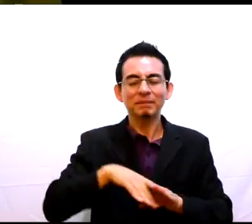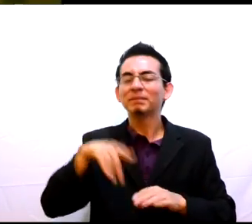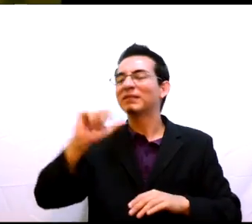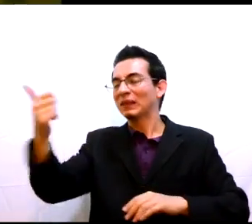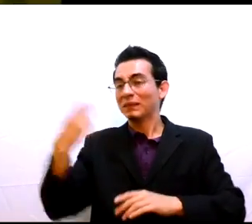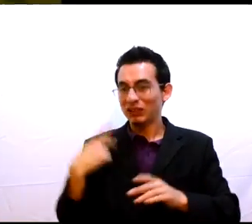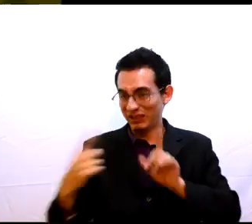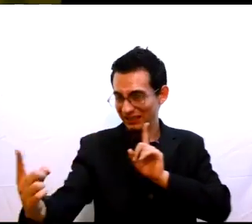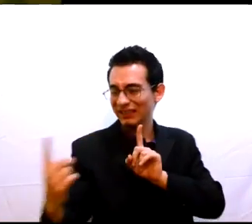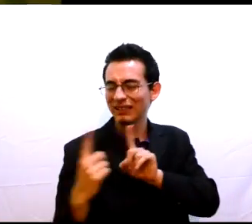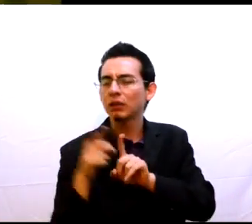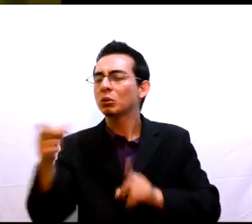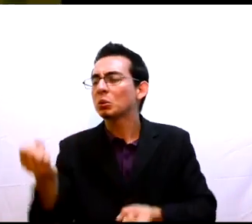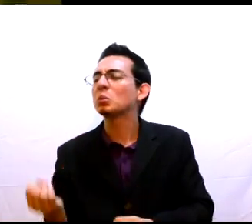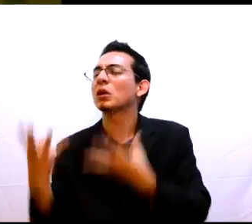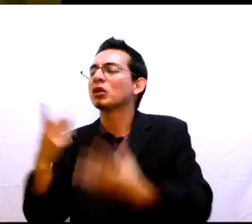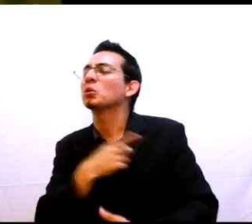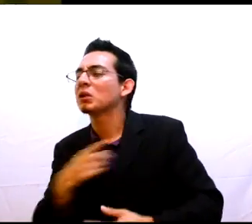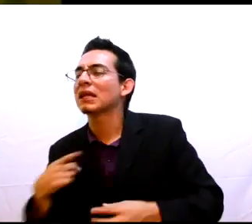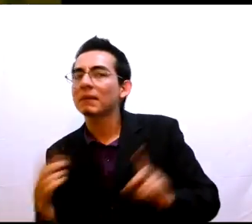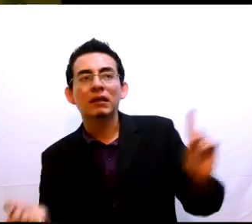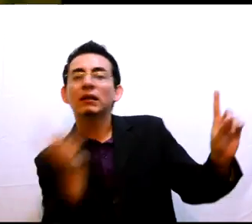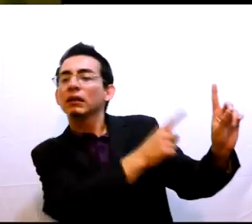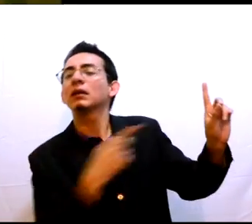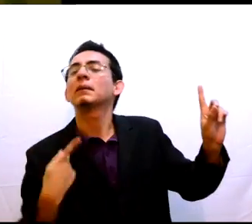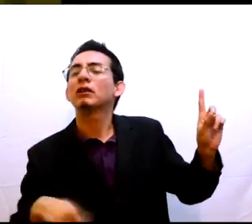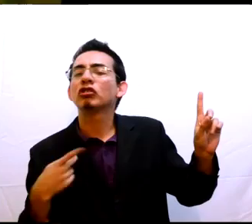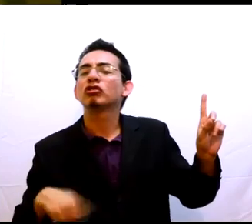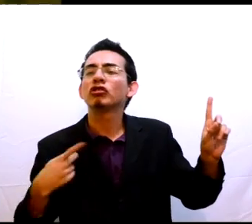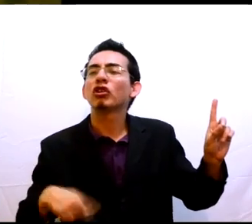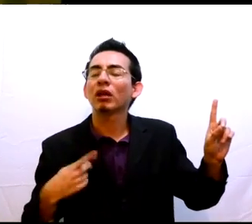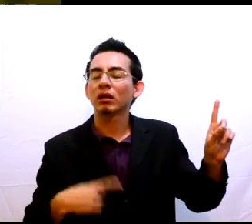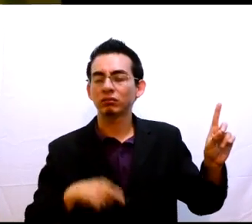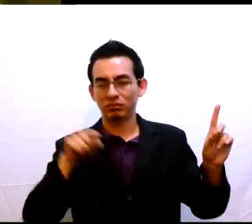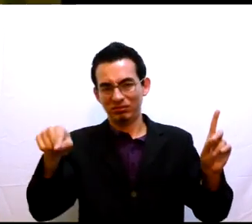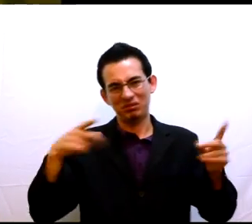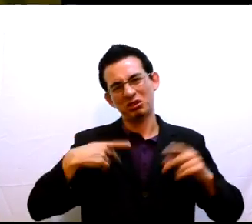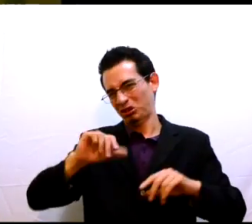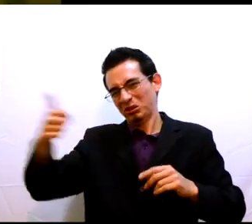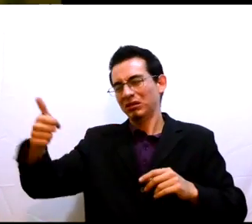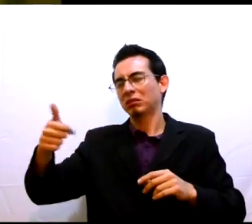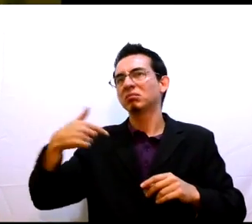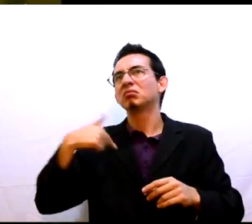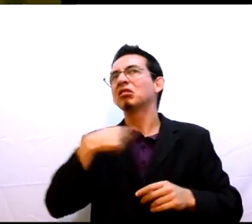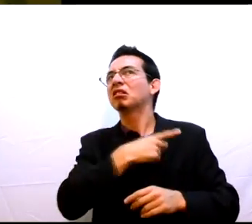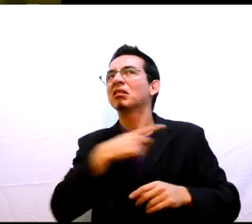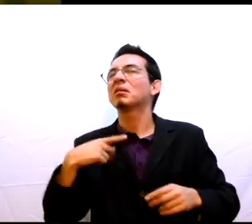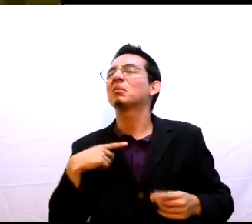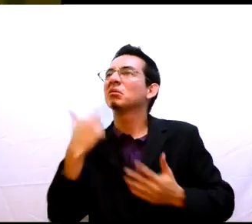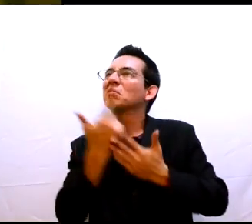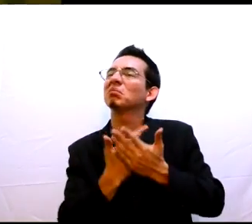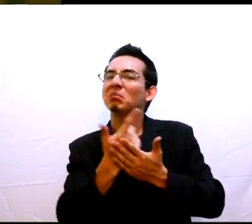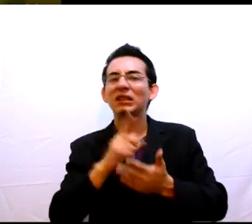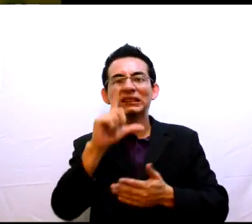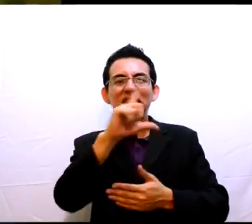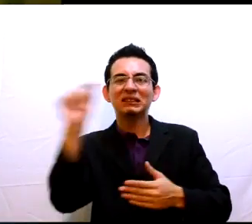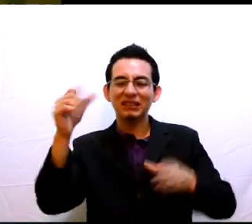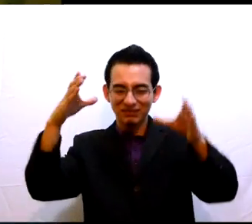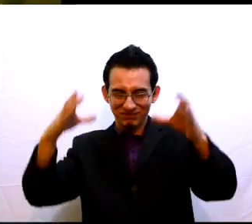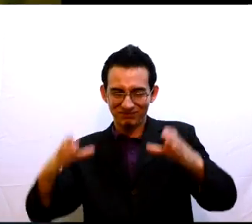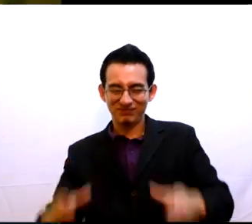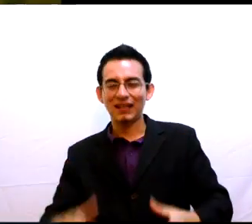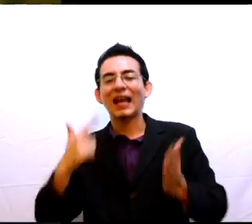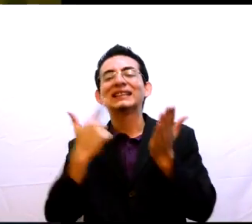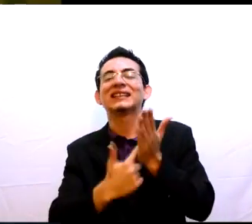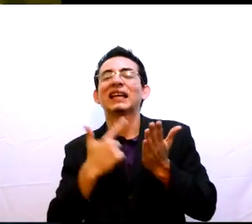primero cuánto debes a mi amo él dijo cien barriles de aceite y le dijo el